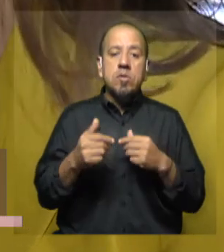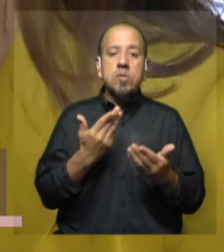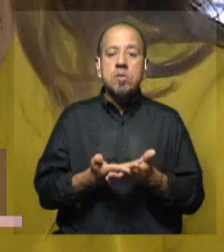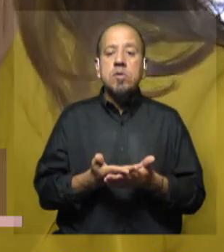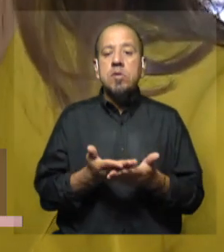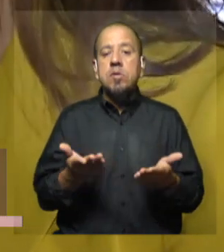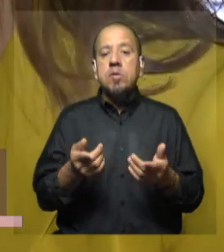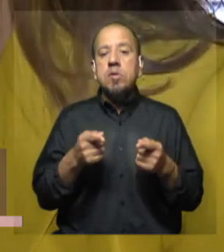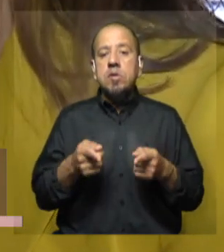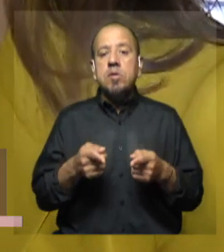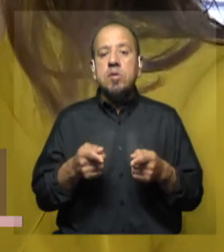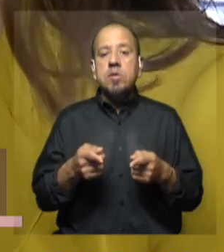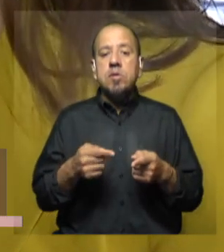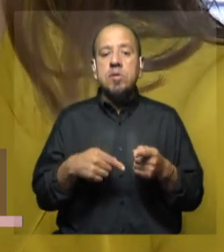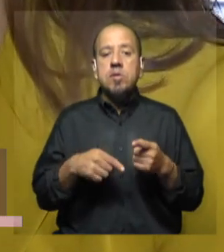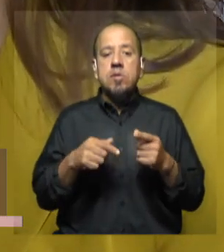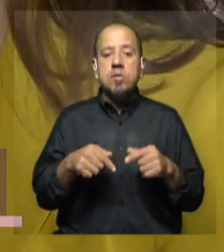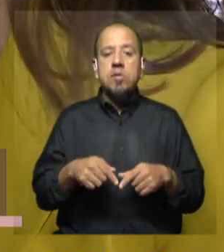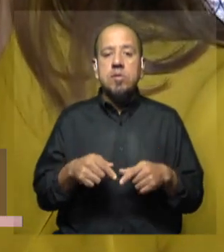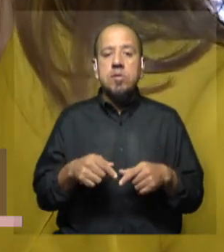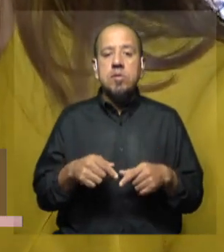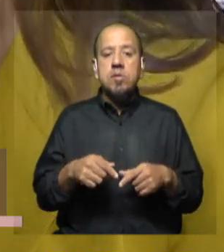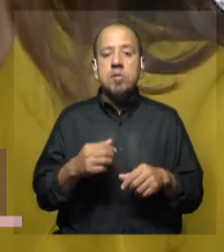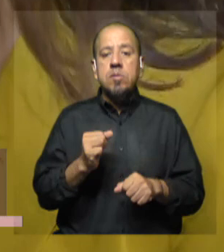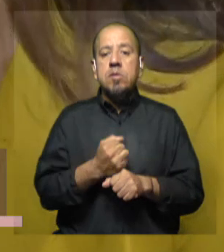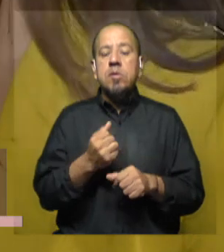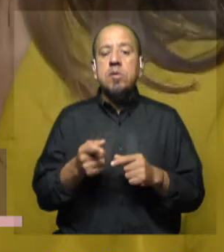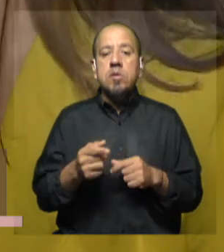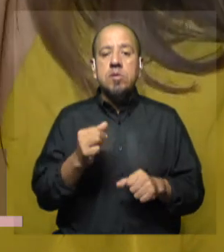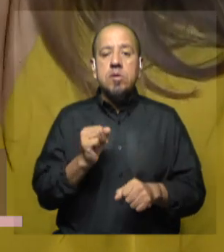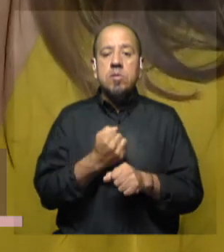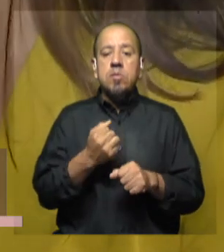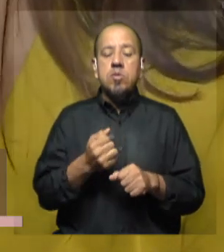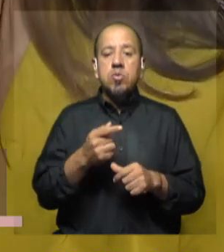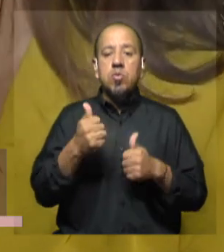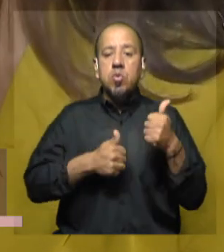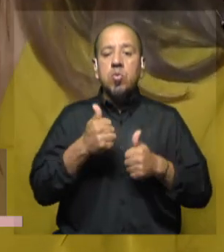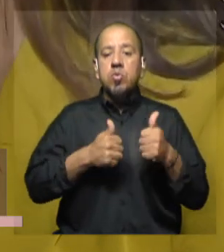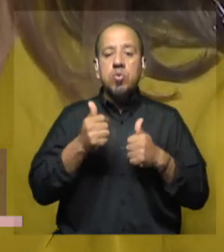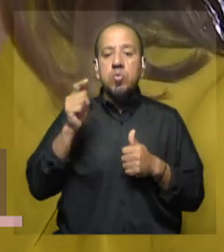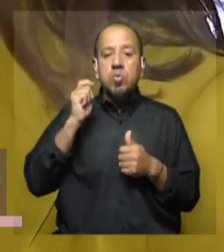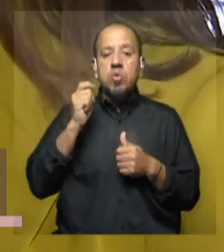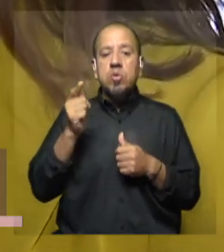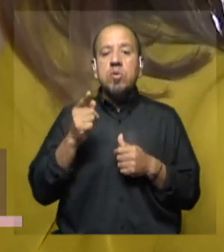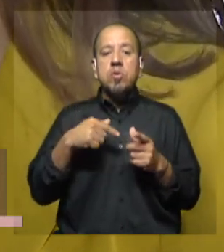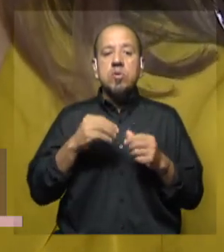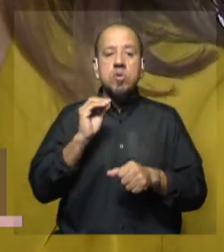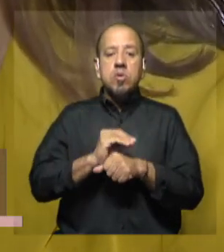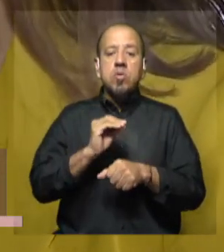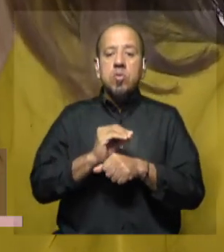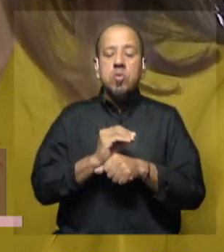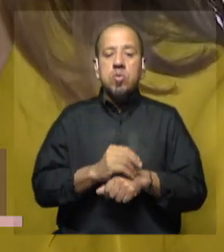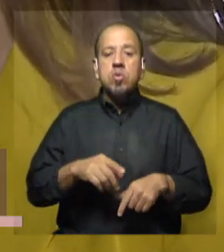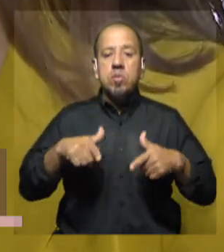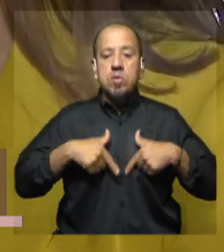sus obras aquí en esta edición del premio? El premio es un concurso público, ¿no?, que organiza la Dirección Nacional de Cultura del Ministerio